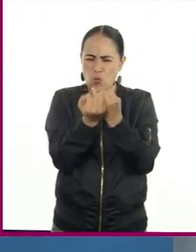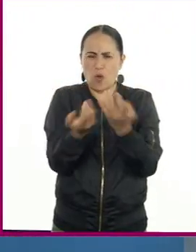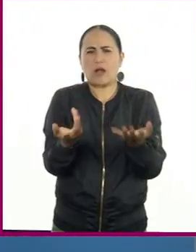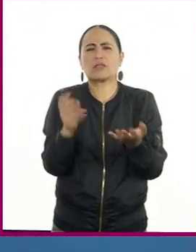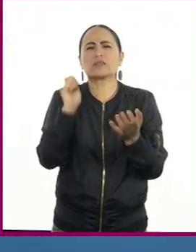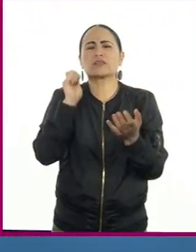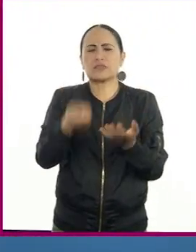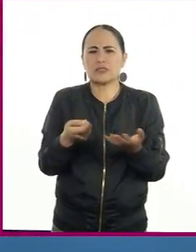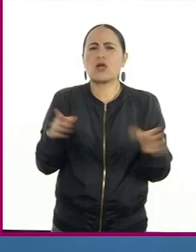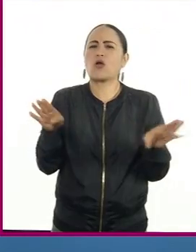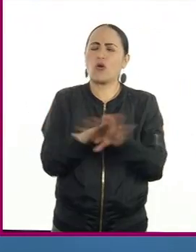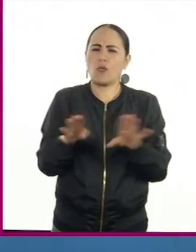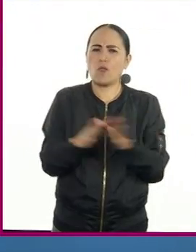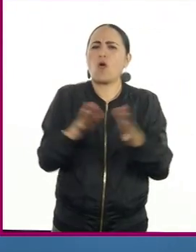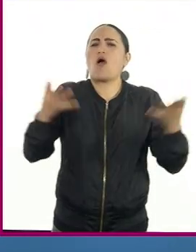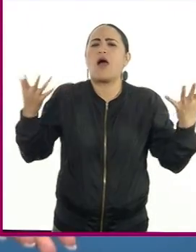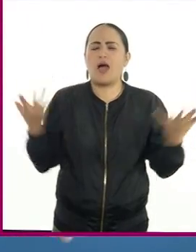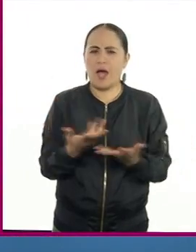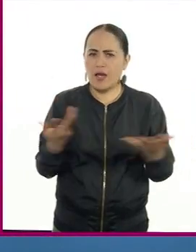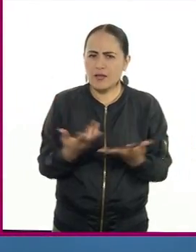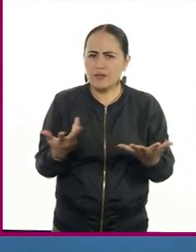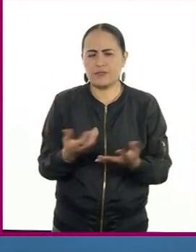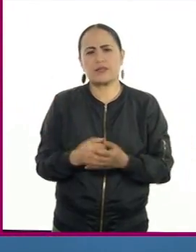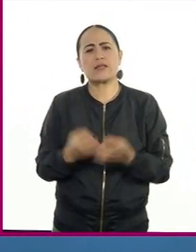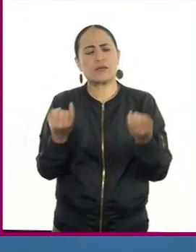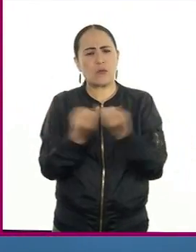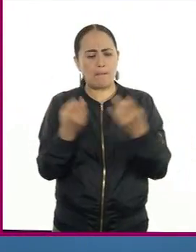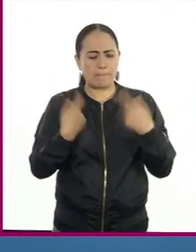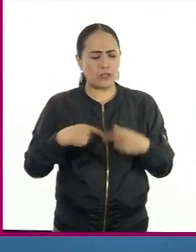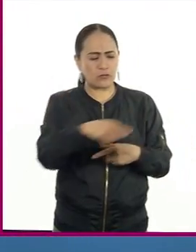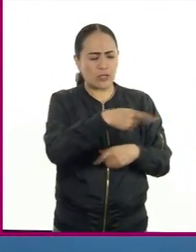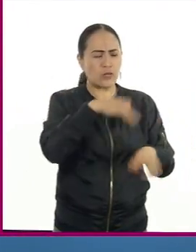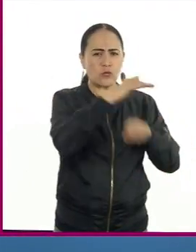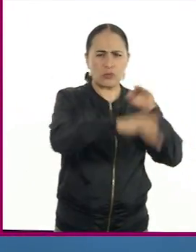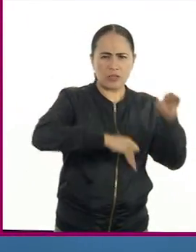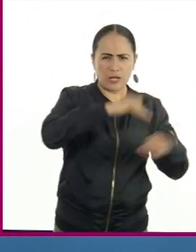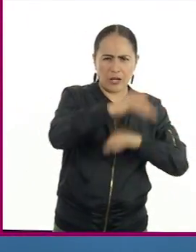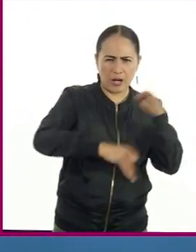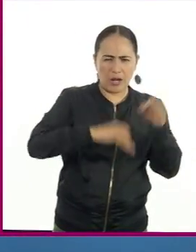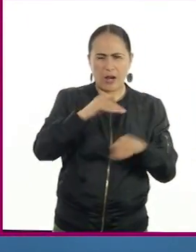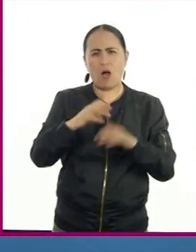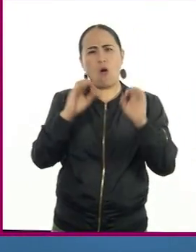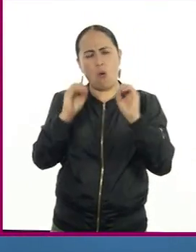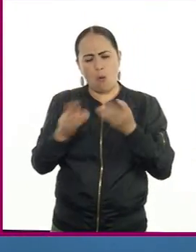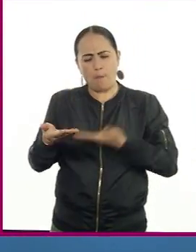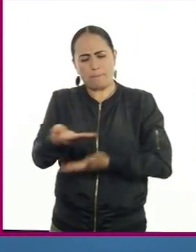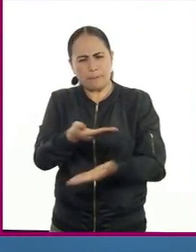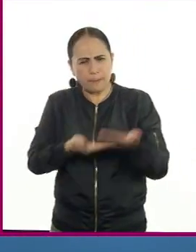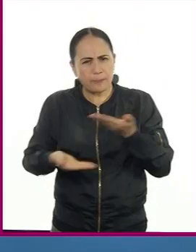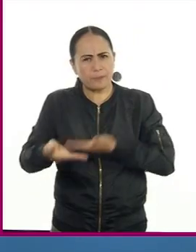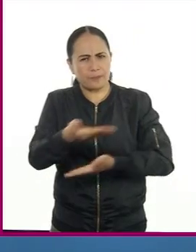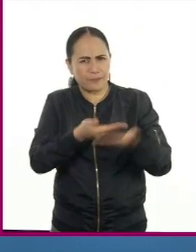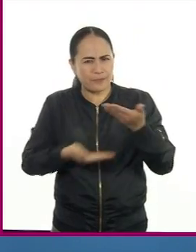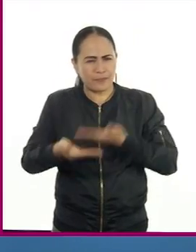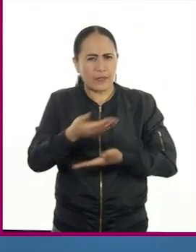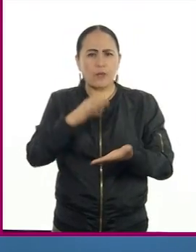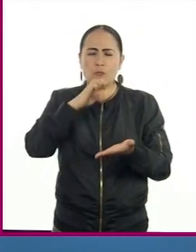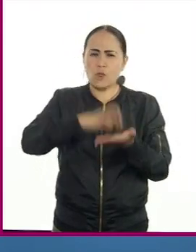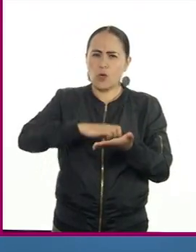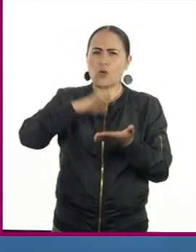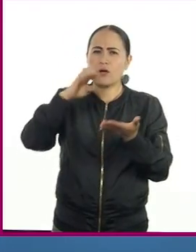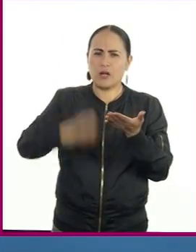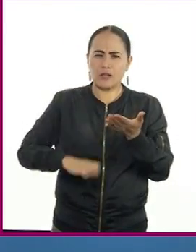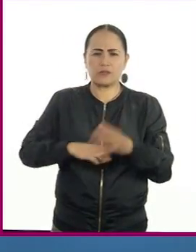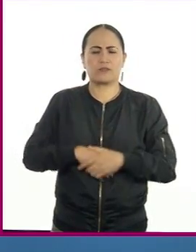nuestras prácticas y en la forma en que tratamos y nos relacionamos con las demás personas. Por ejemplo,